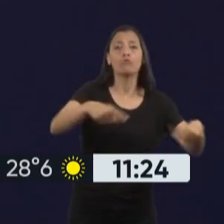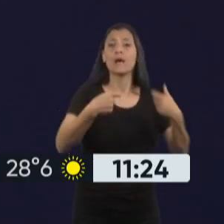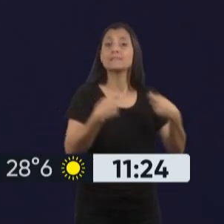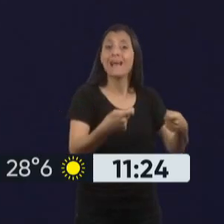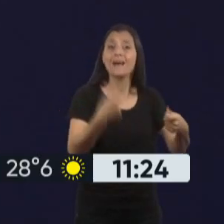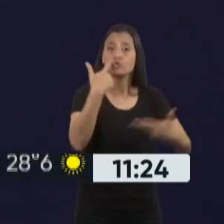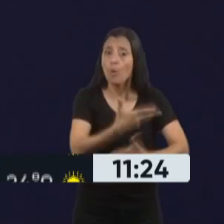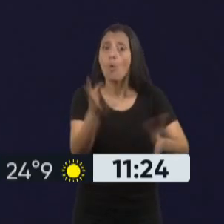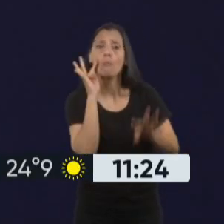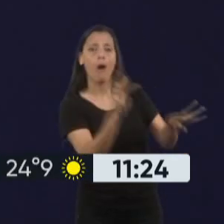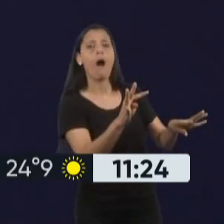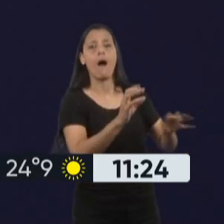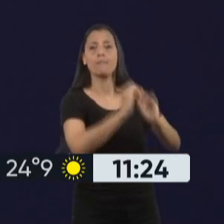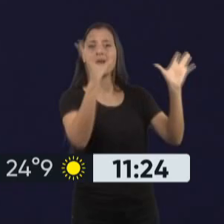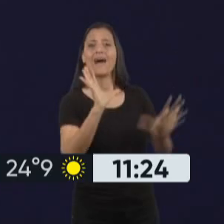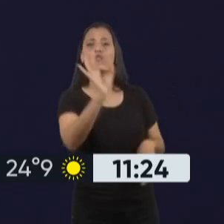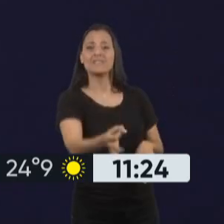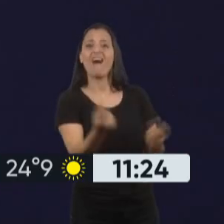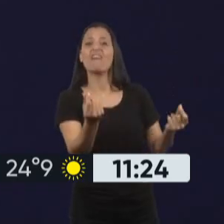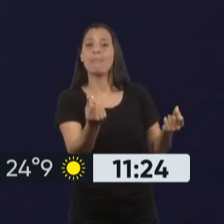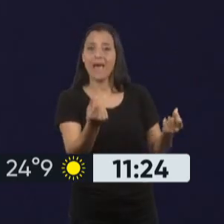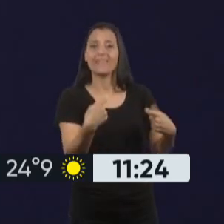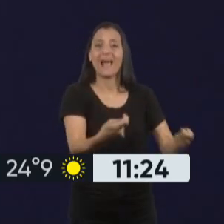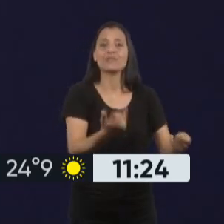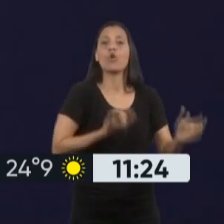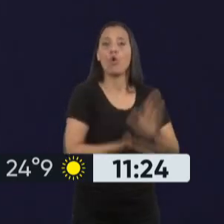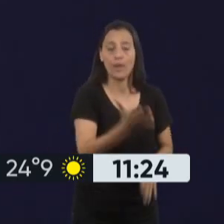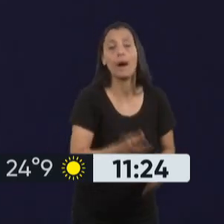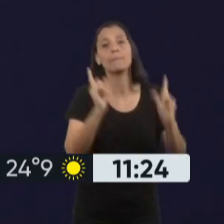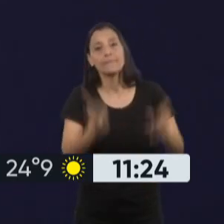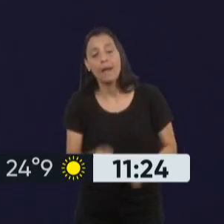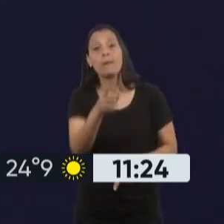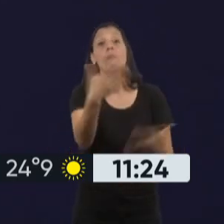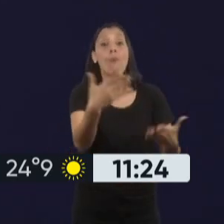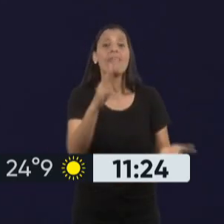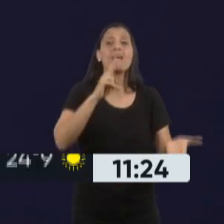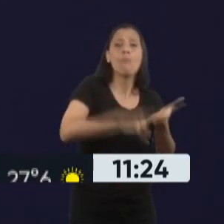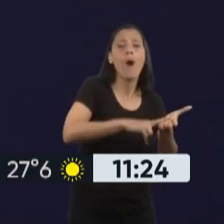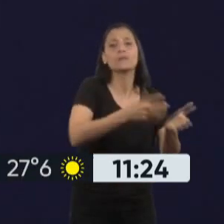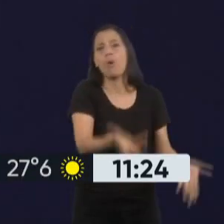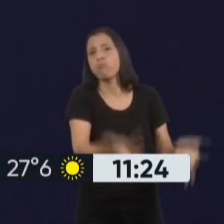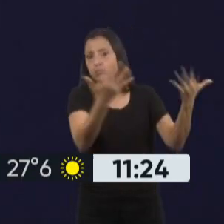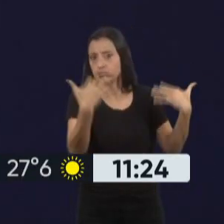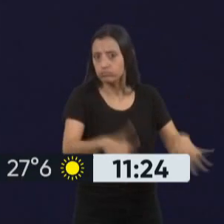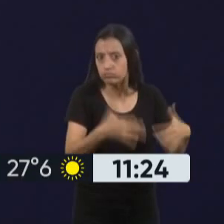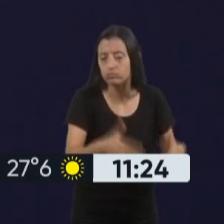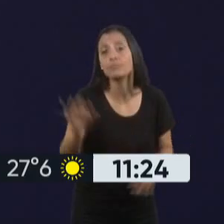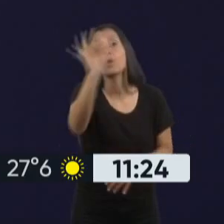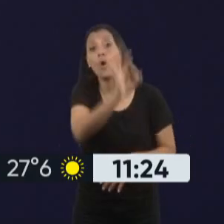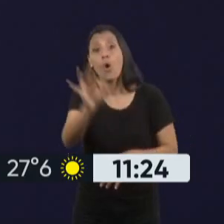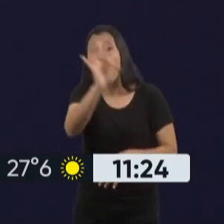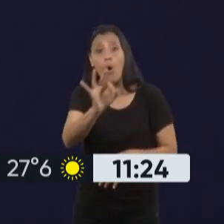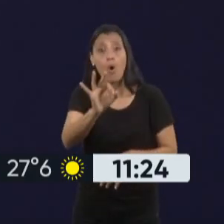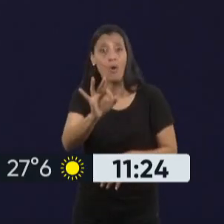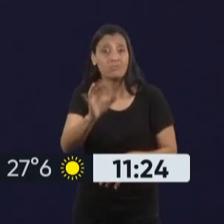de eso tiene que haber una correlación con la eficiencia. Vos podés tener impuestos altísimos, podés tener una